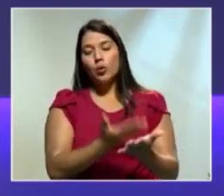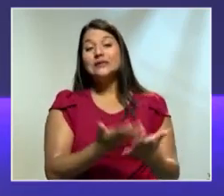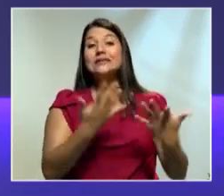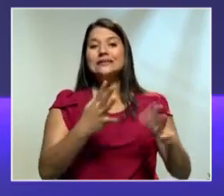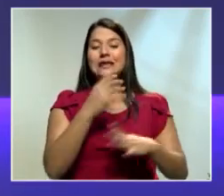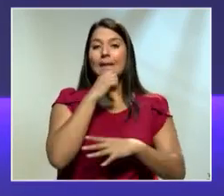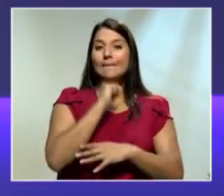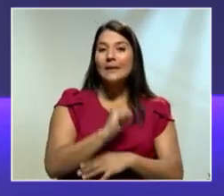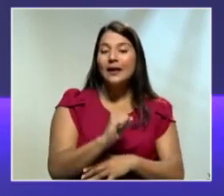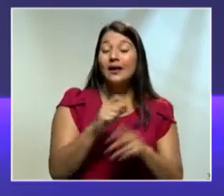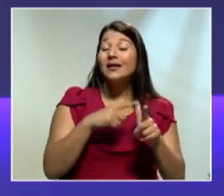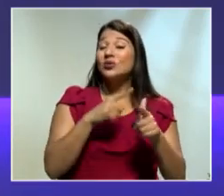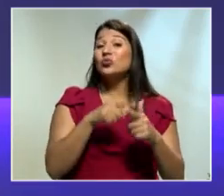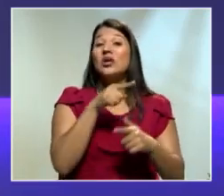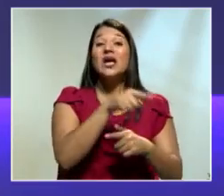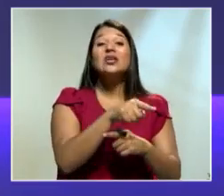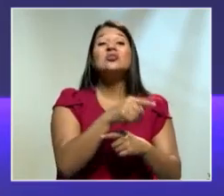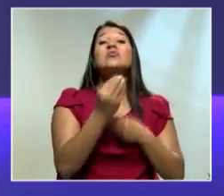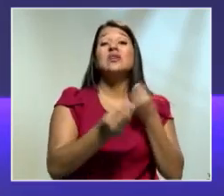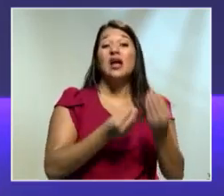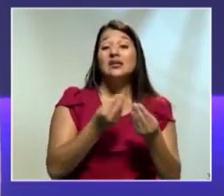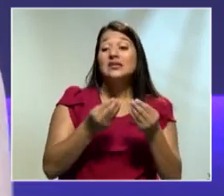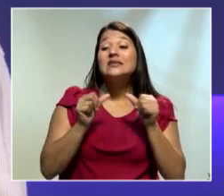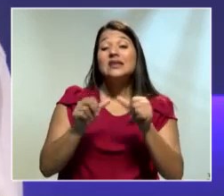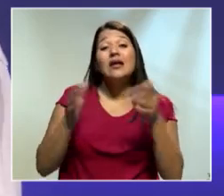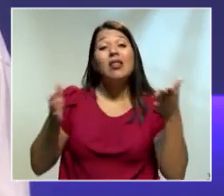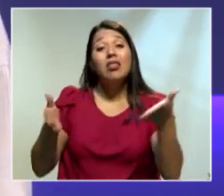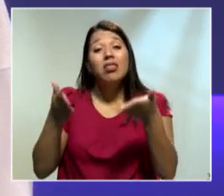que lo que hacen es seguir fomentando las